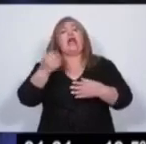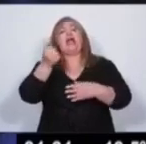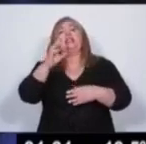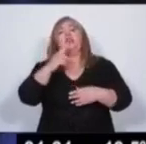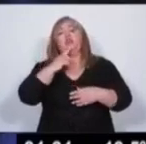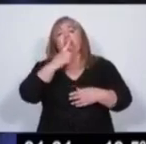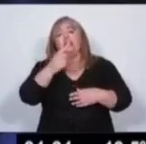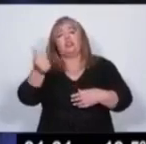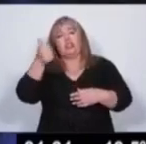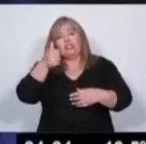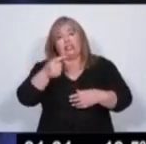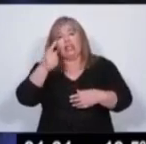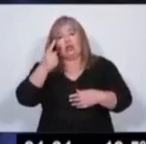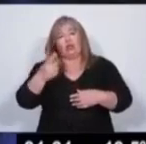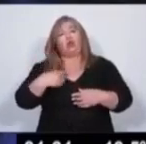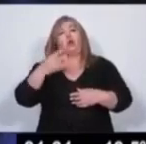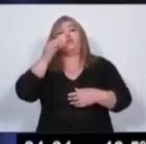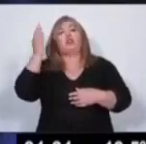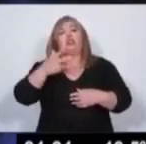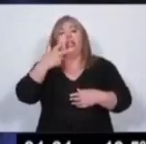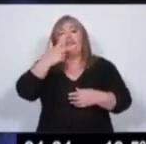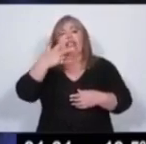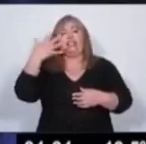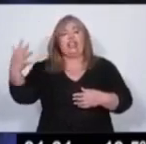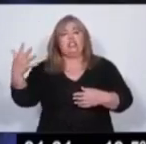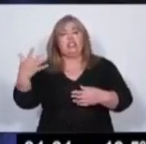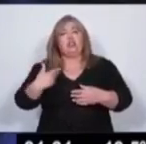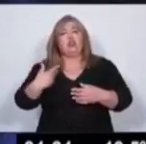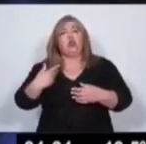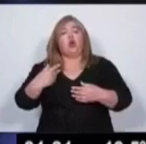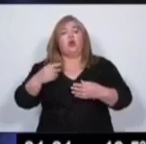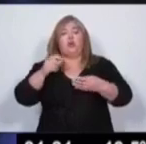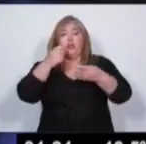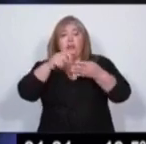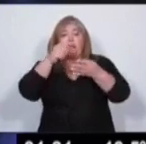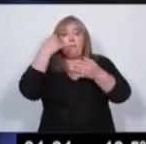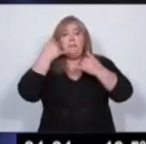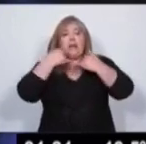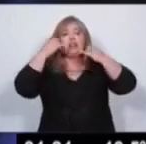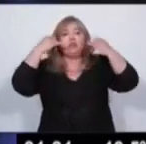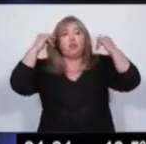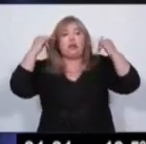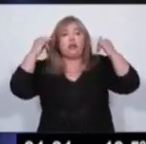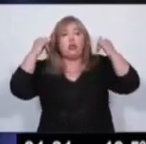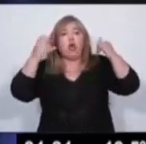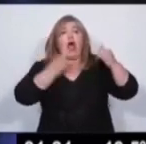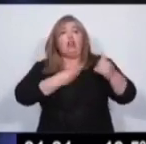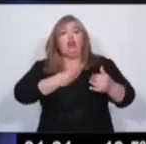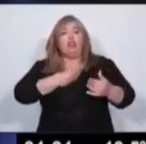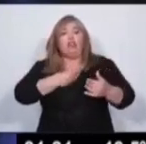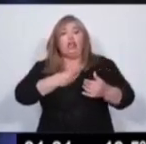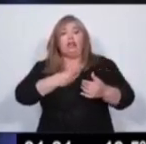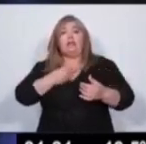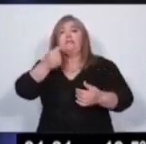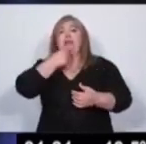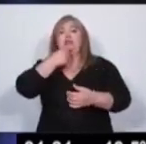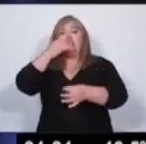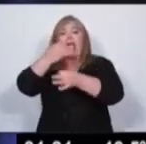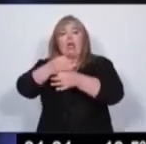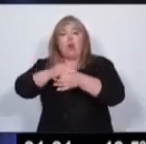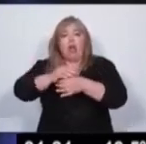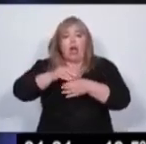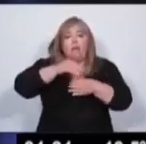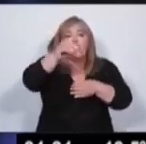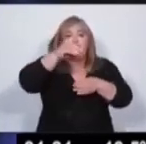que el 35% de las derogaciones presupuestarias tienen que ir a las escuelas de Mendoza Lamentablemente cuando